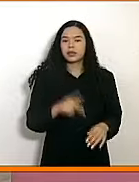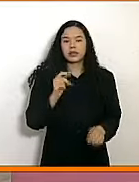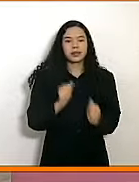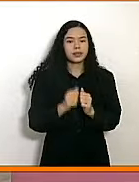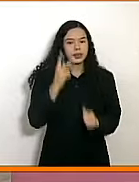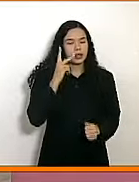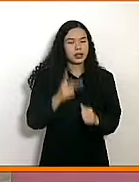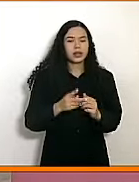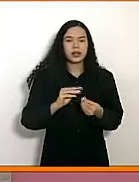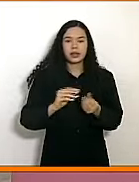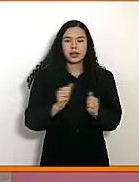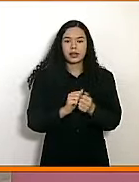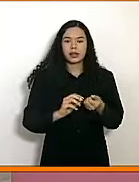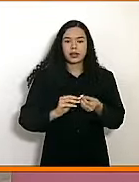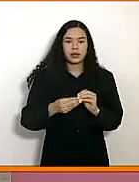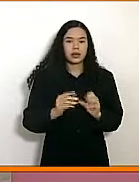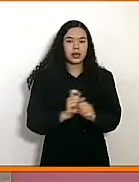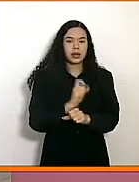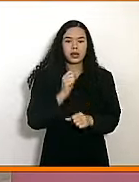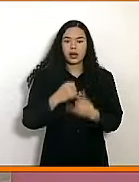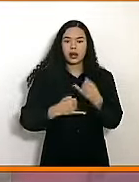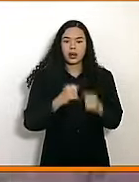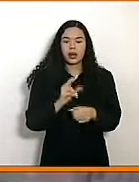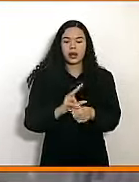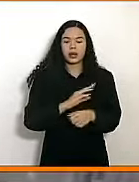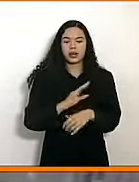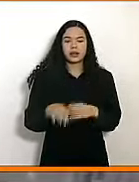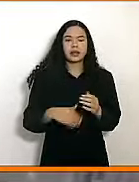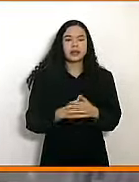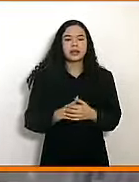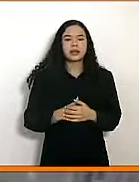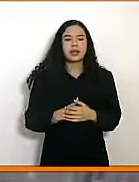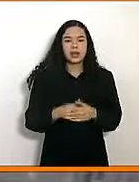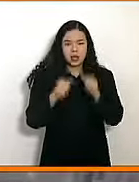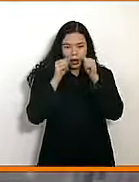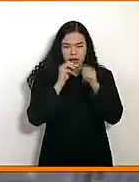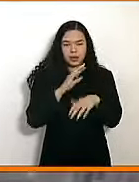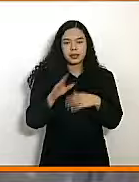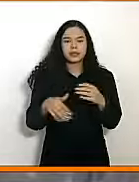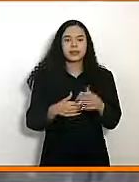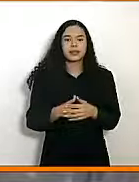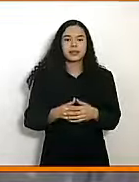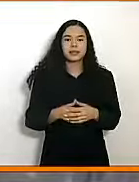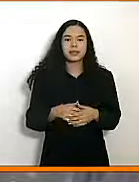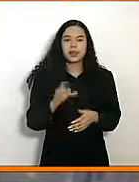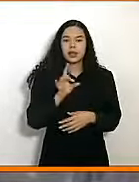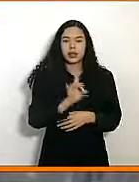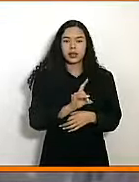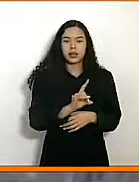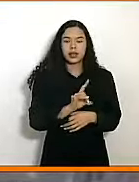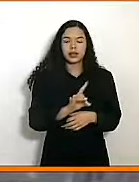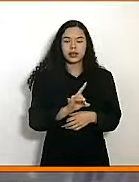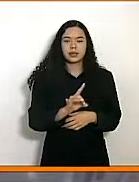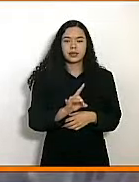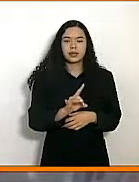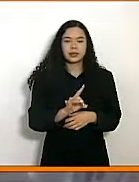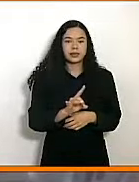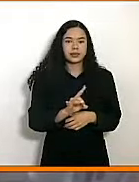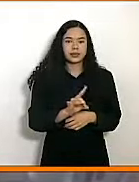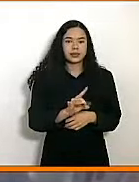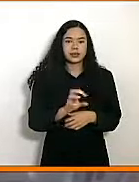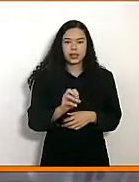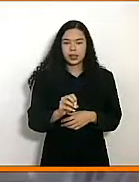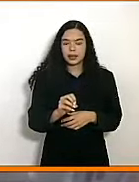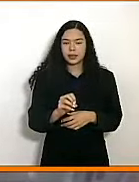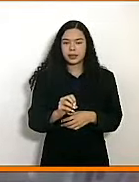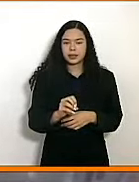el primer dígito que forma el número ganador en Juga 3 y esté atentos. 8, segundo dígito